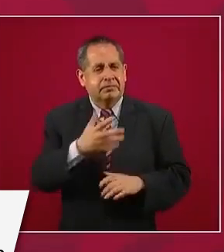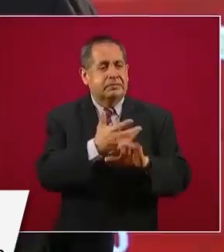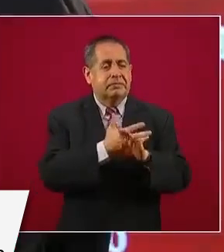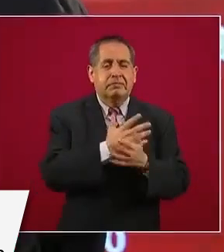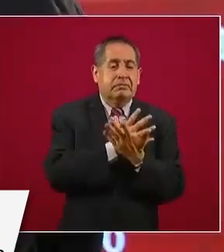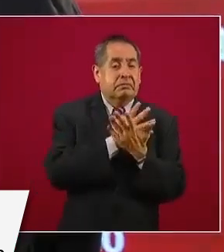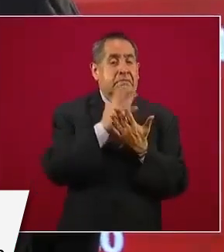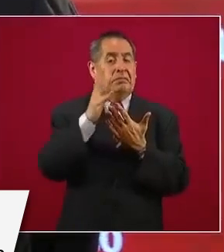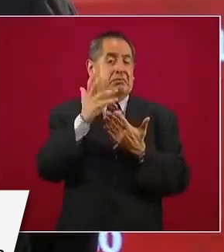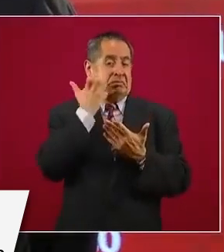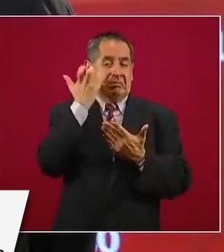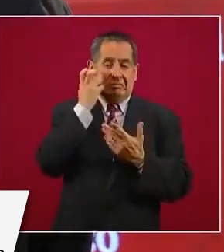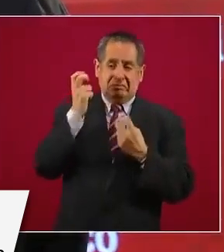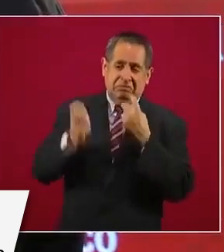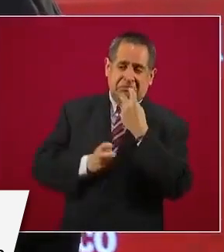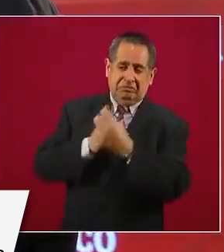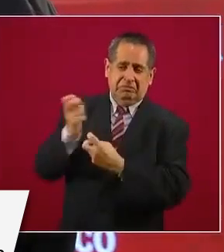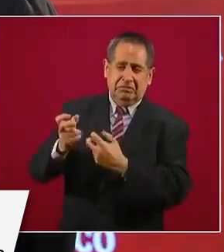amarillismo.